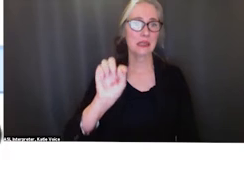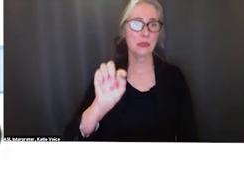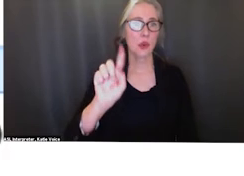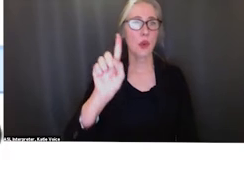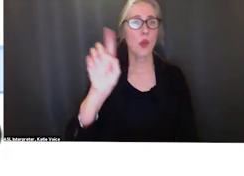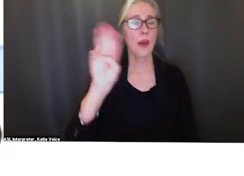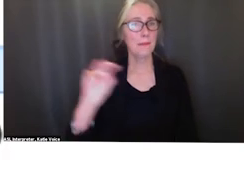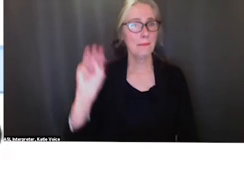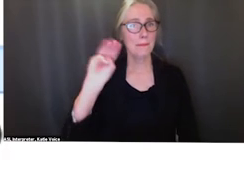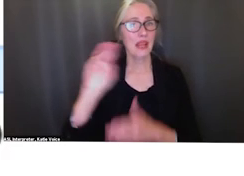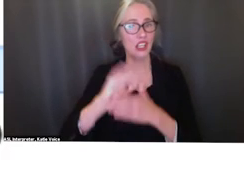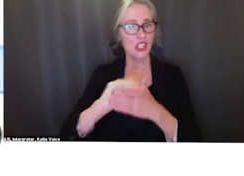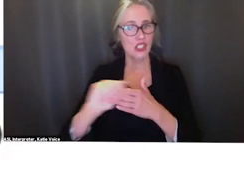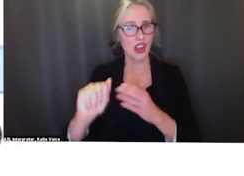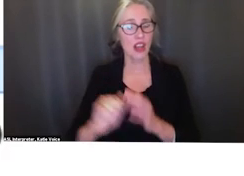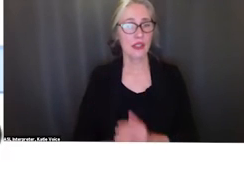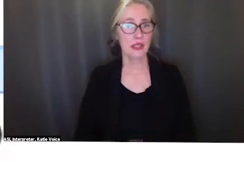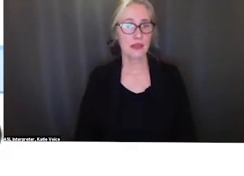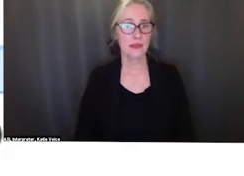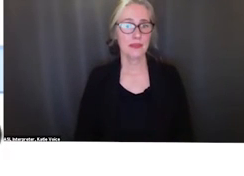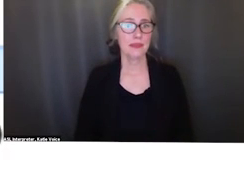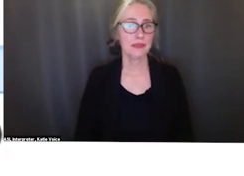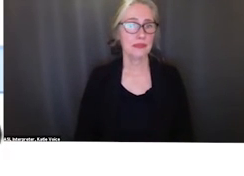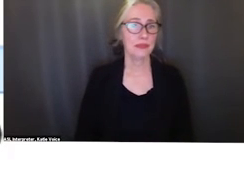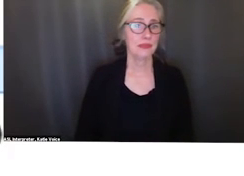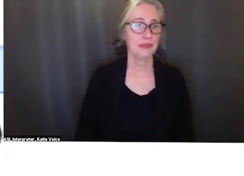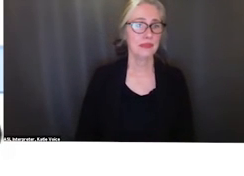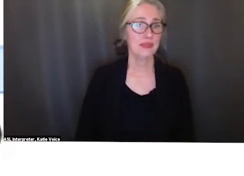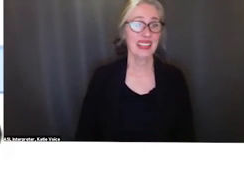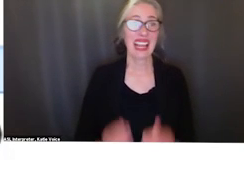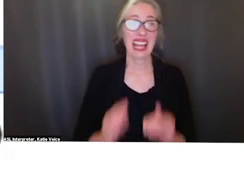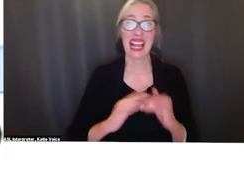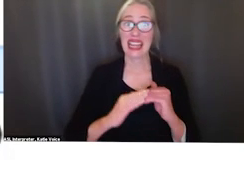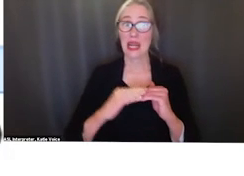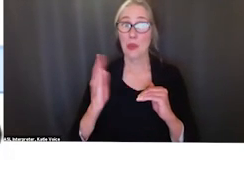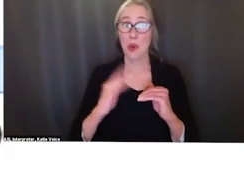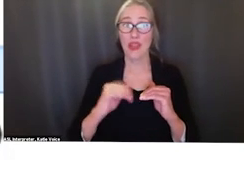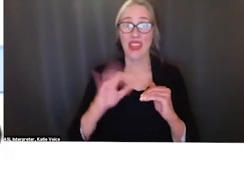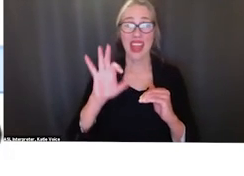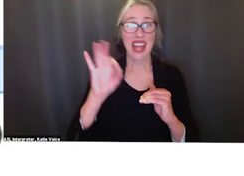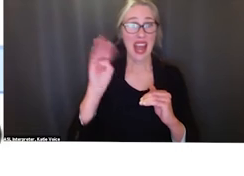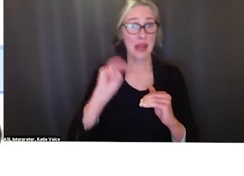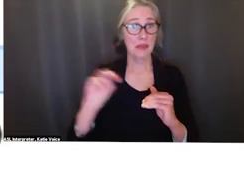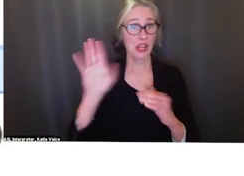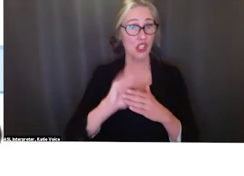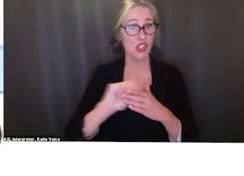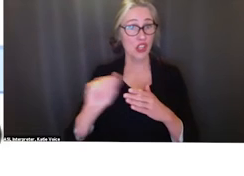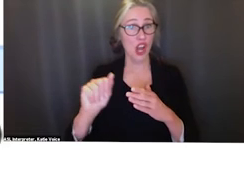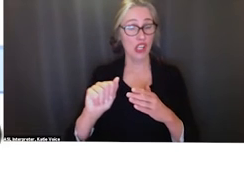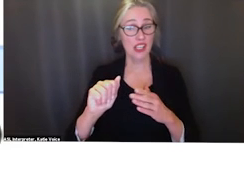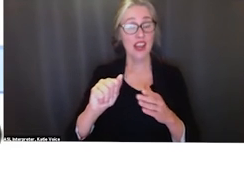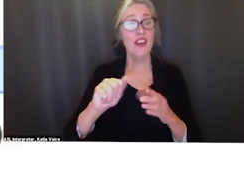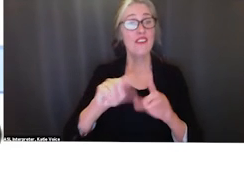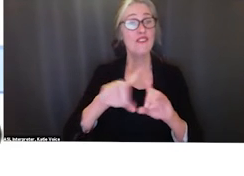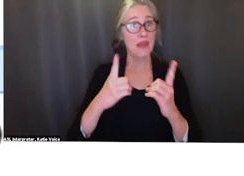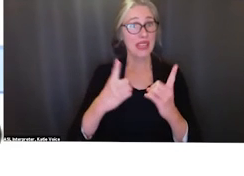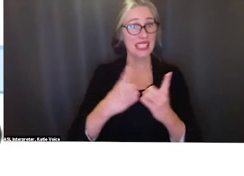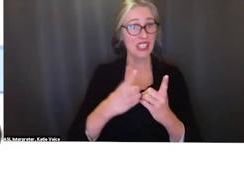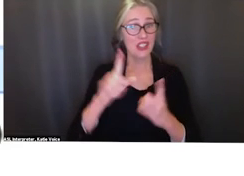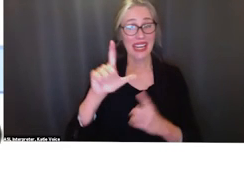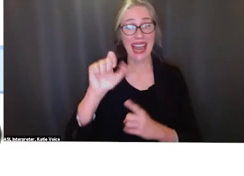vean, un poco más de millones de dólares de los fondos del LCAP del distrito, que es como